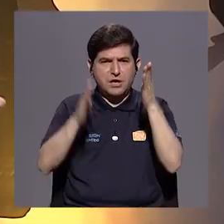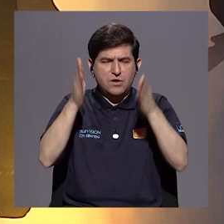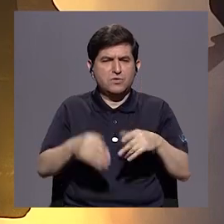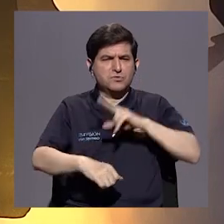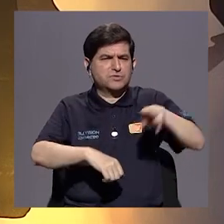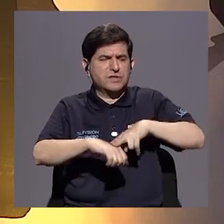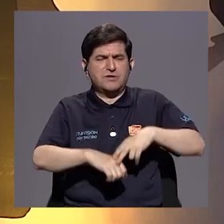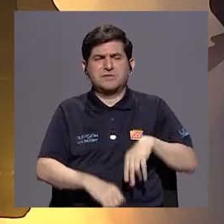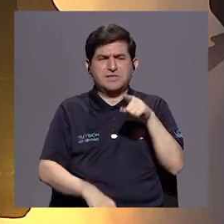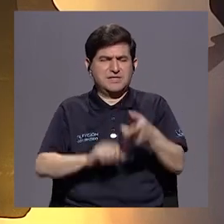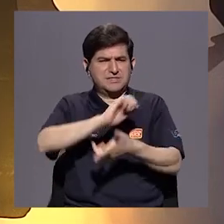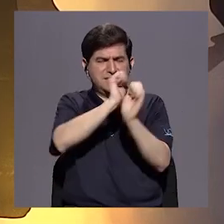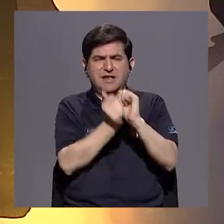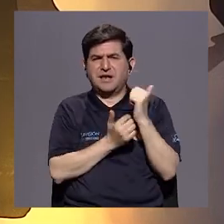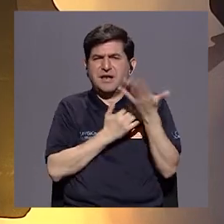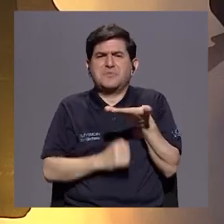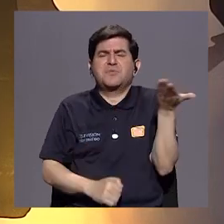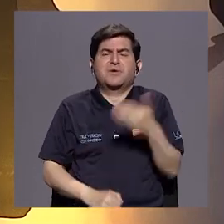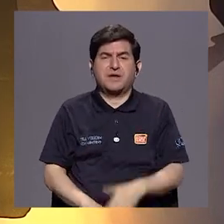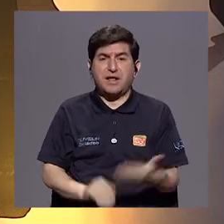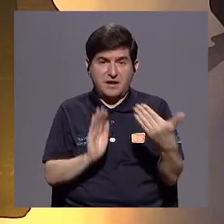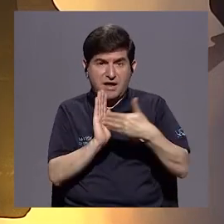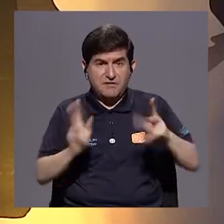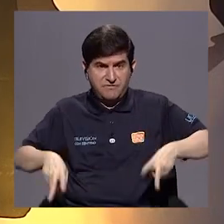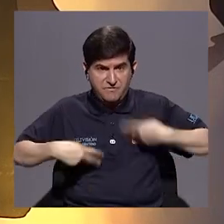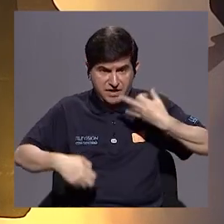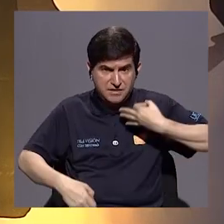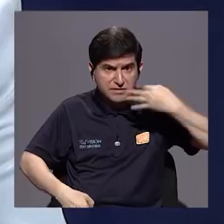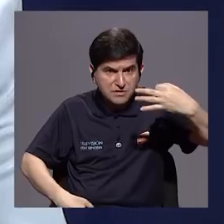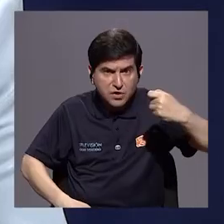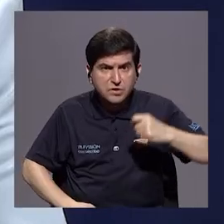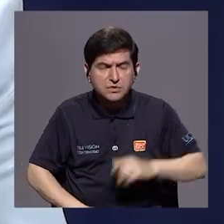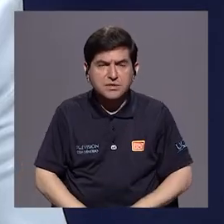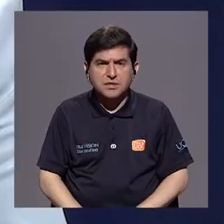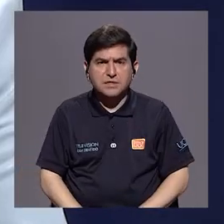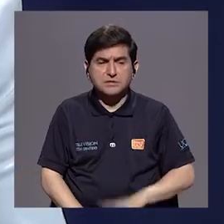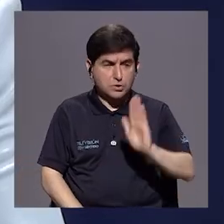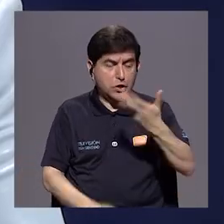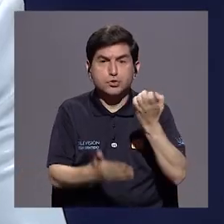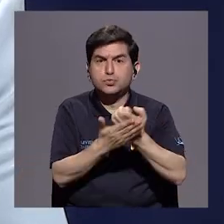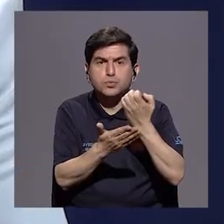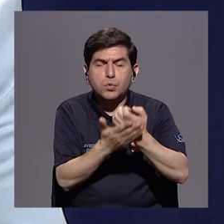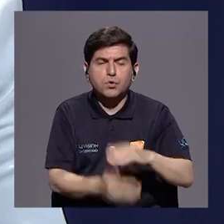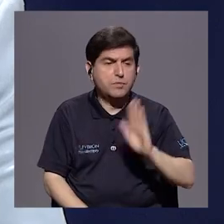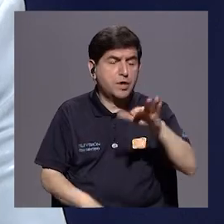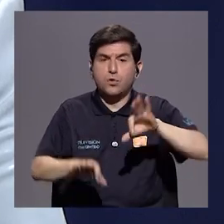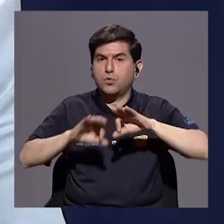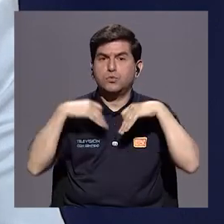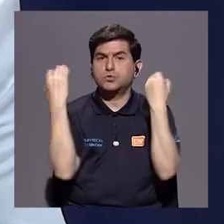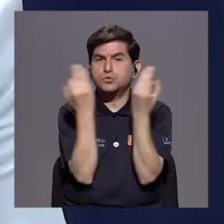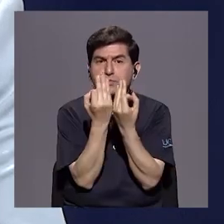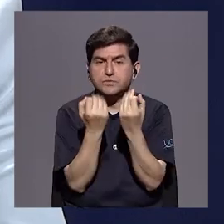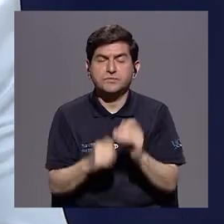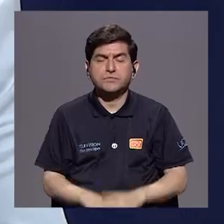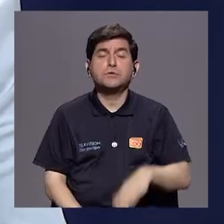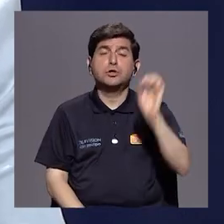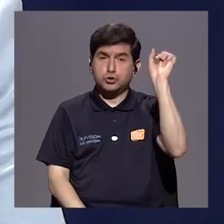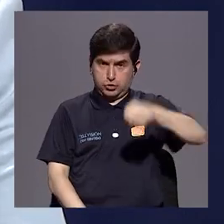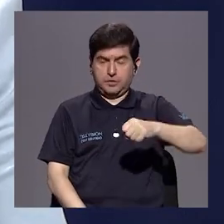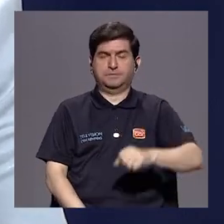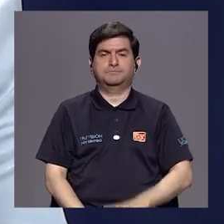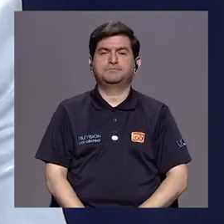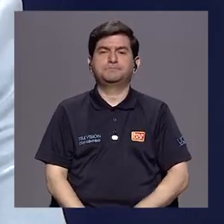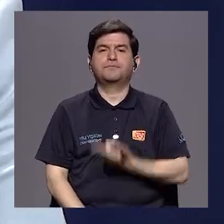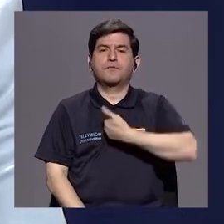de ese cambio hay un cambio que le afecte su vida cotidiana su economía su familia pues sí porque realmente